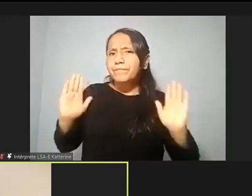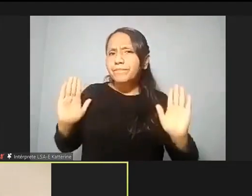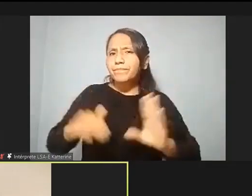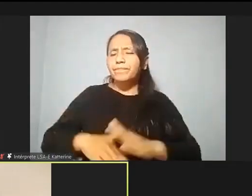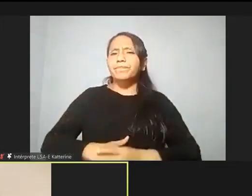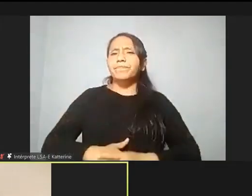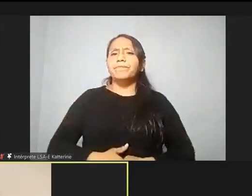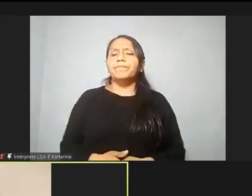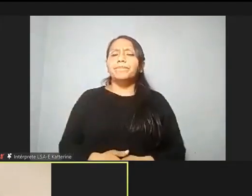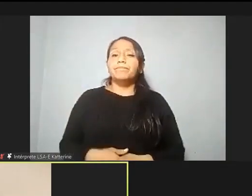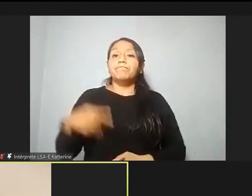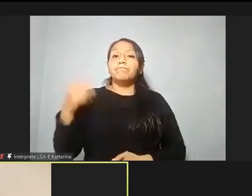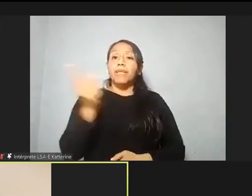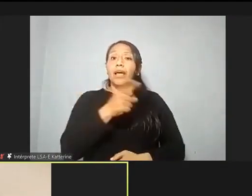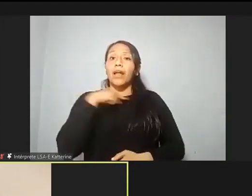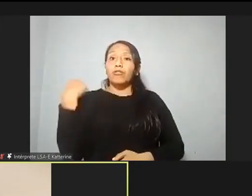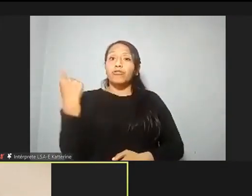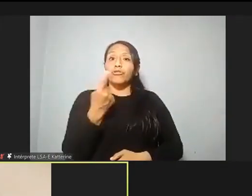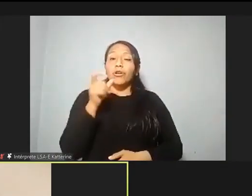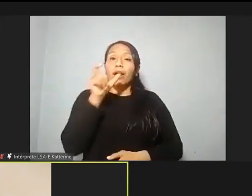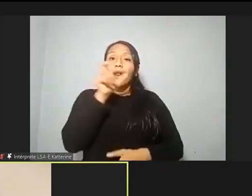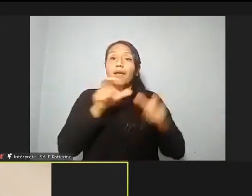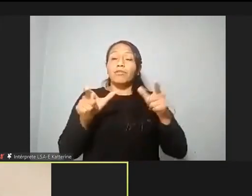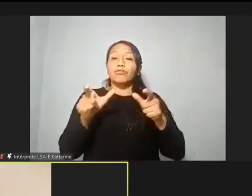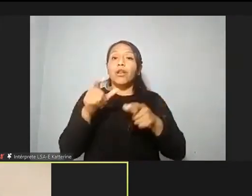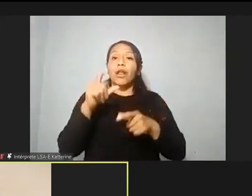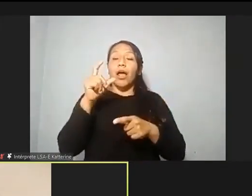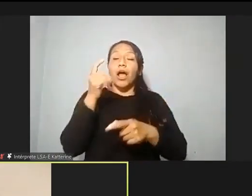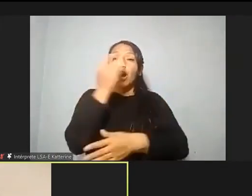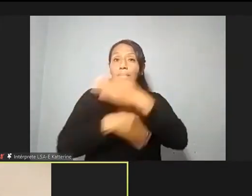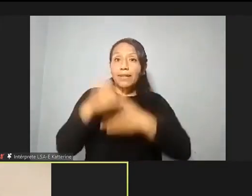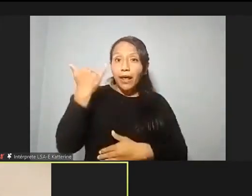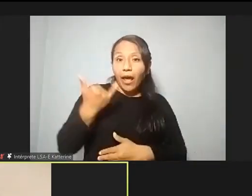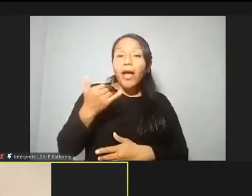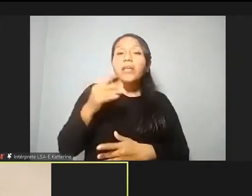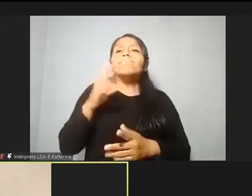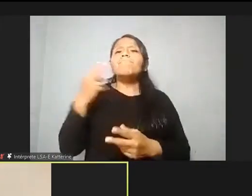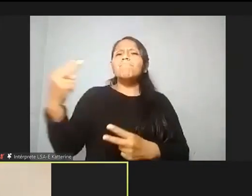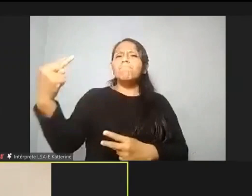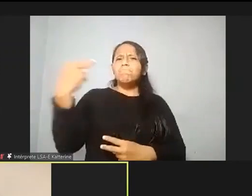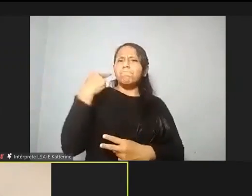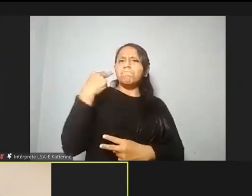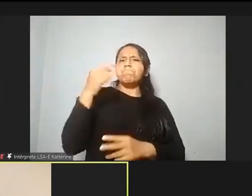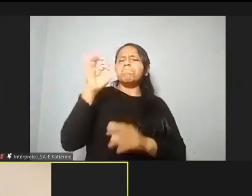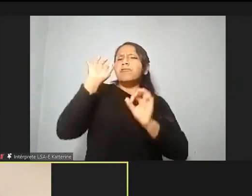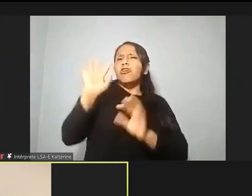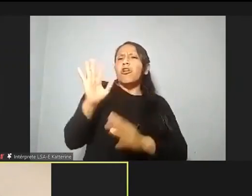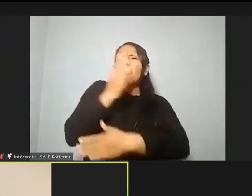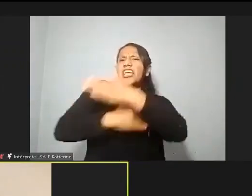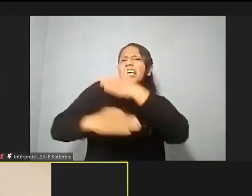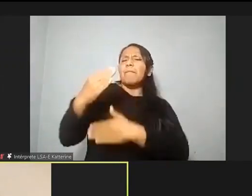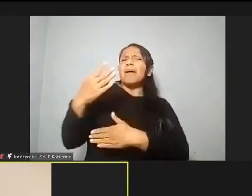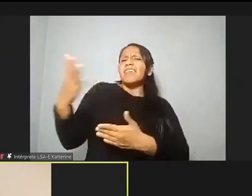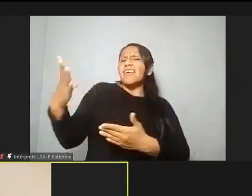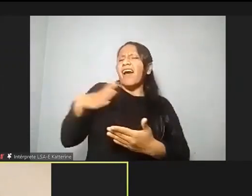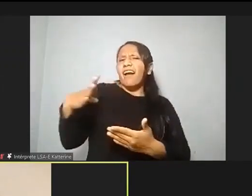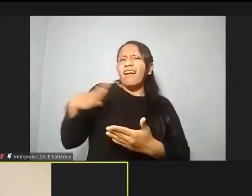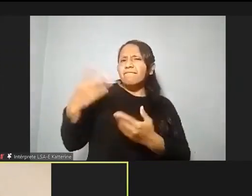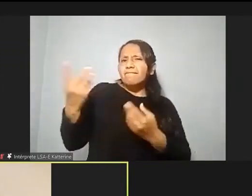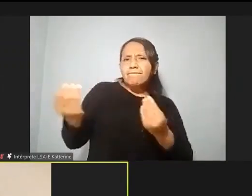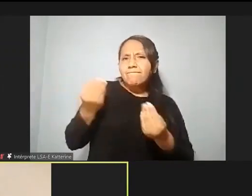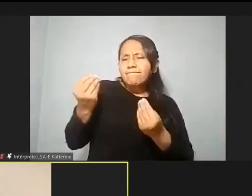A nosotras, las personas con discapacidad, se nos concibe únicamente desde la discapacidad, sin concebir todas las